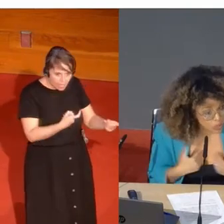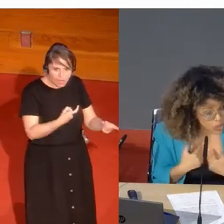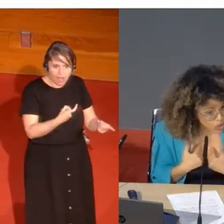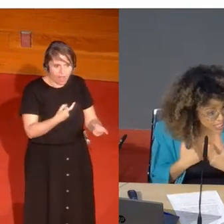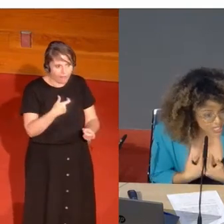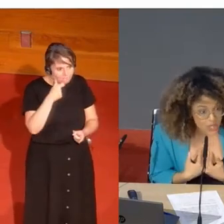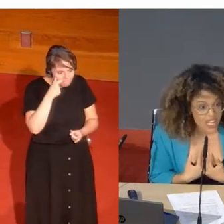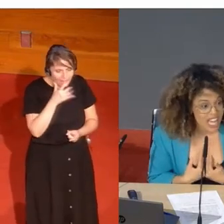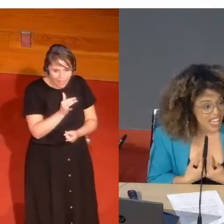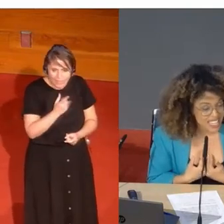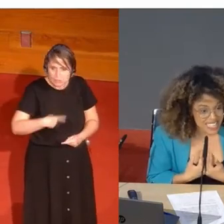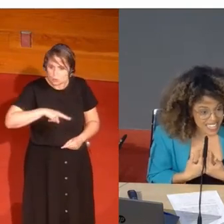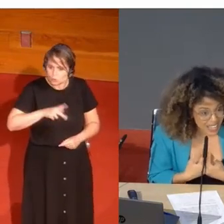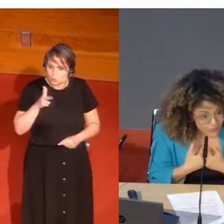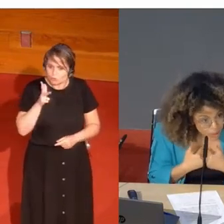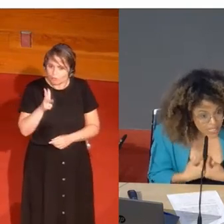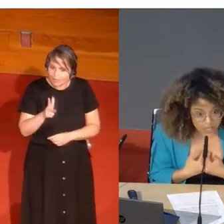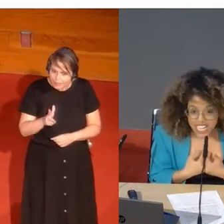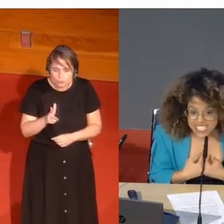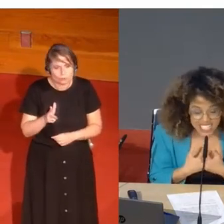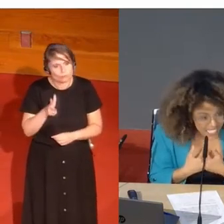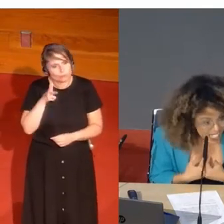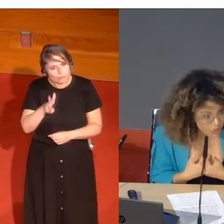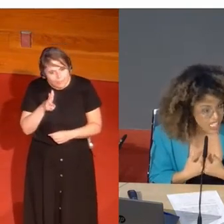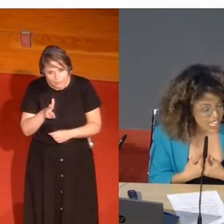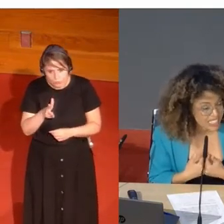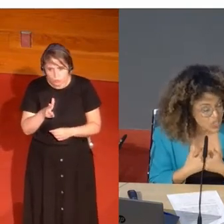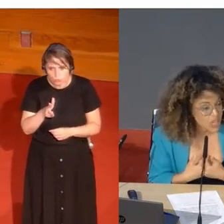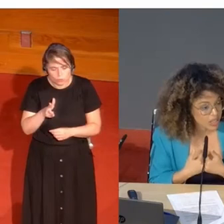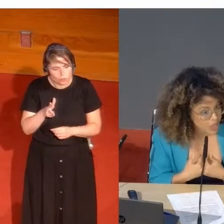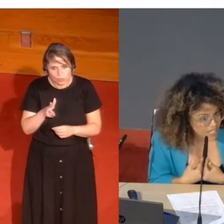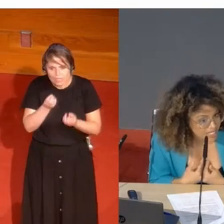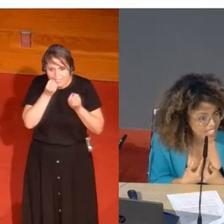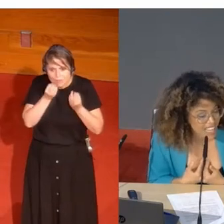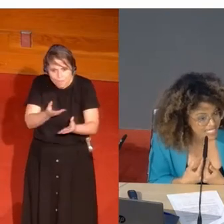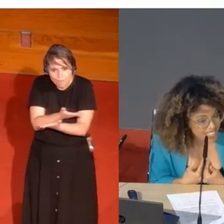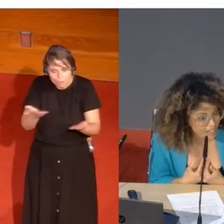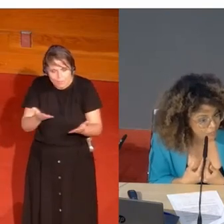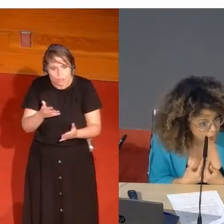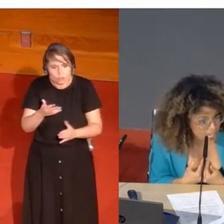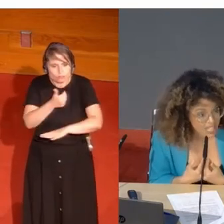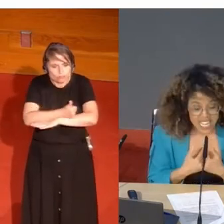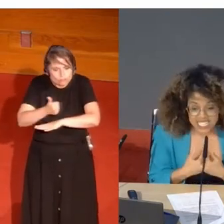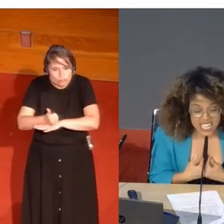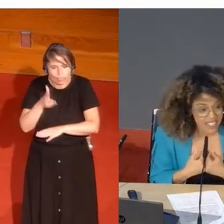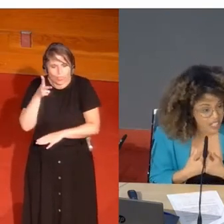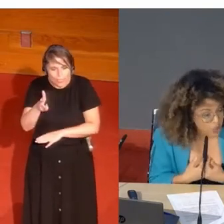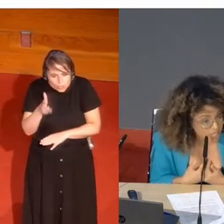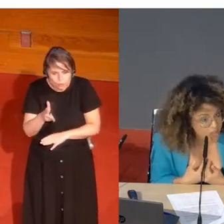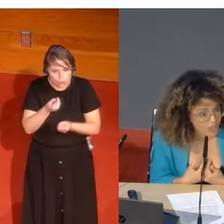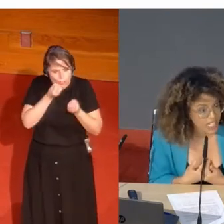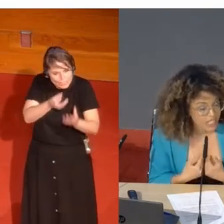como nuestro derecho a la información es sagrado el derecho a la ciudadanía a estar informada